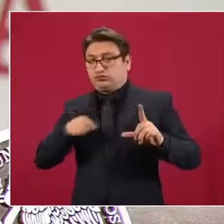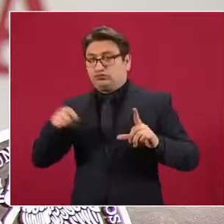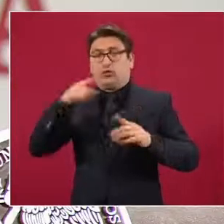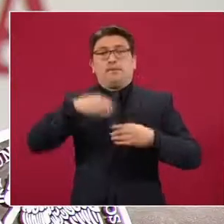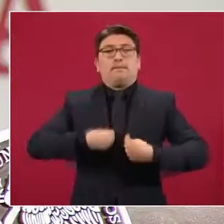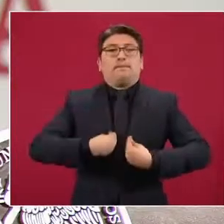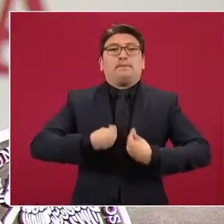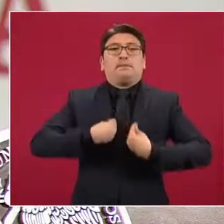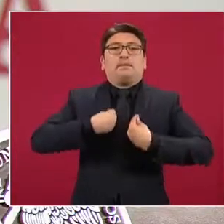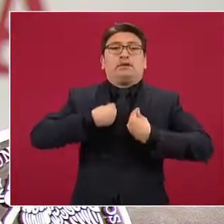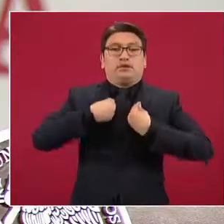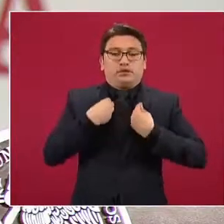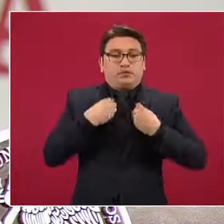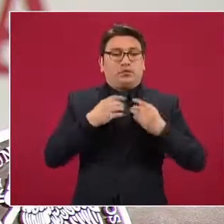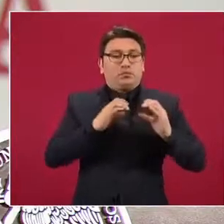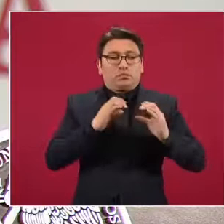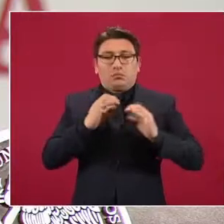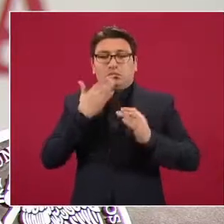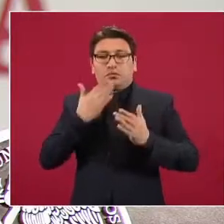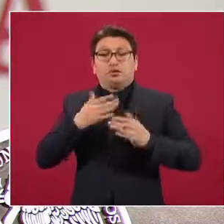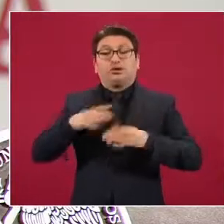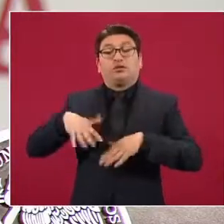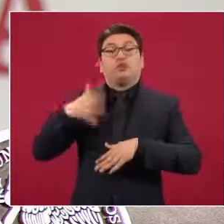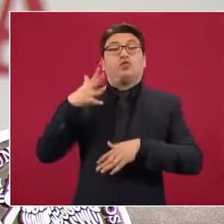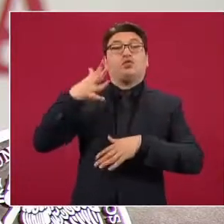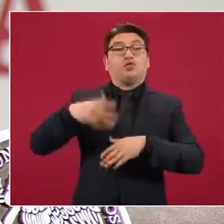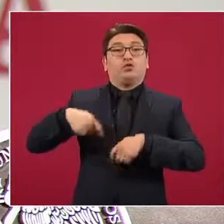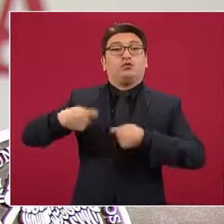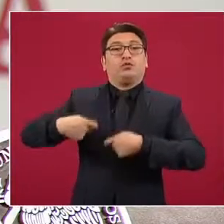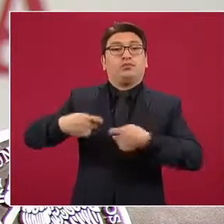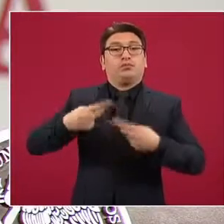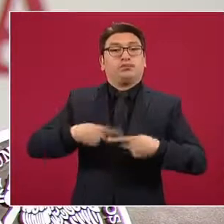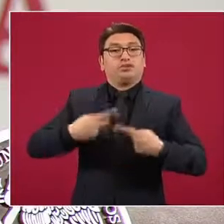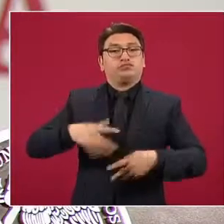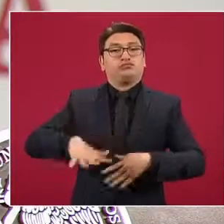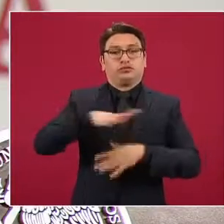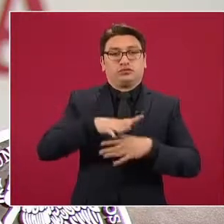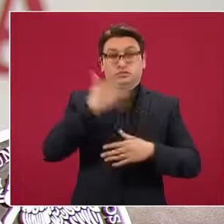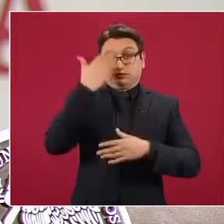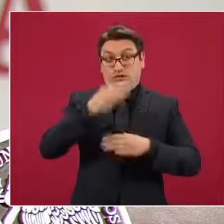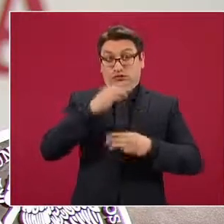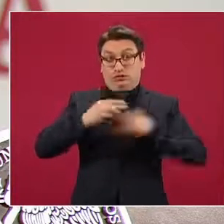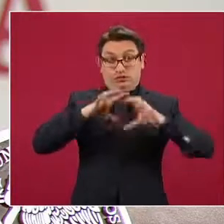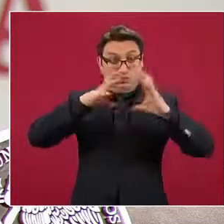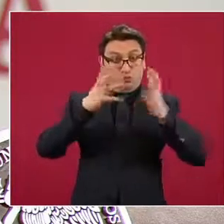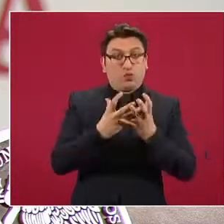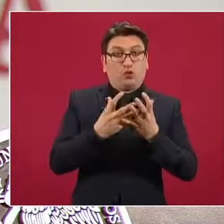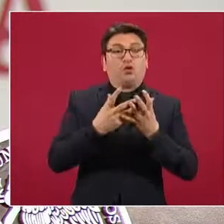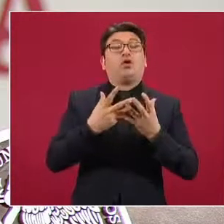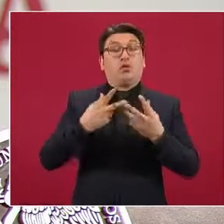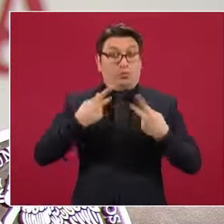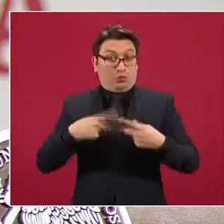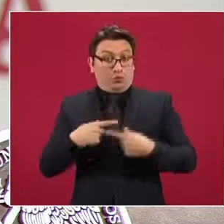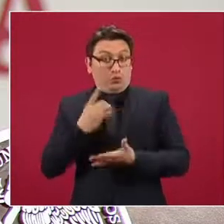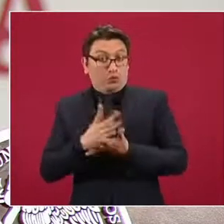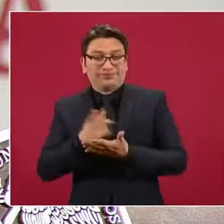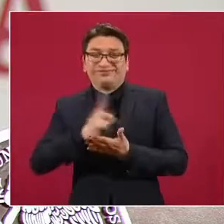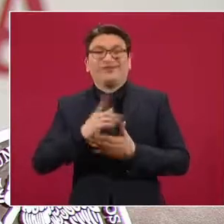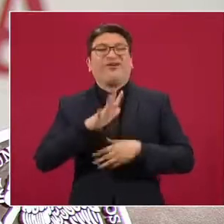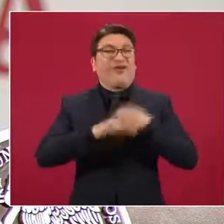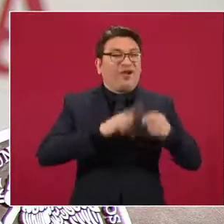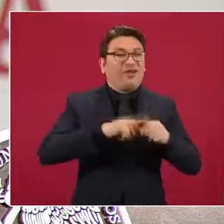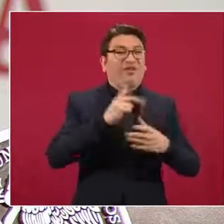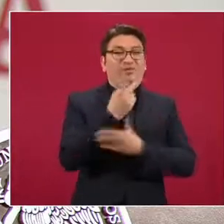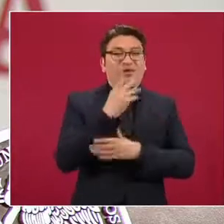las futuras generaciones. Compartimos el planeta con un sinfín de organismos no humanos. Muchos de ellos están en la Tierra